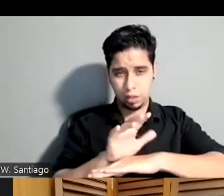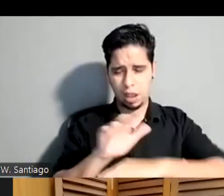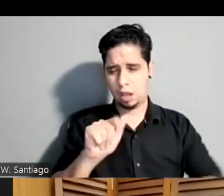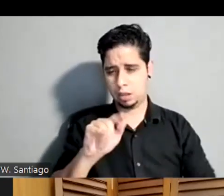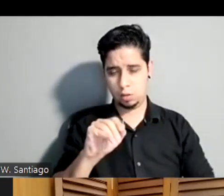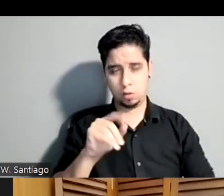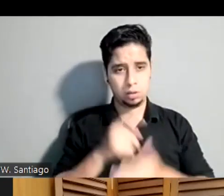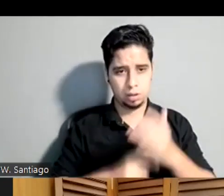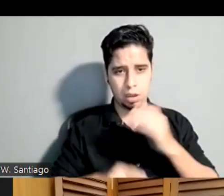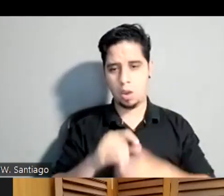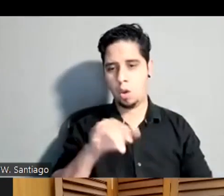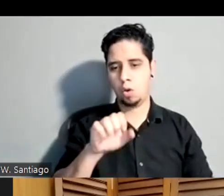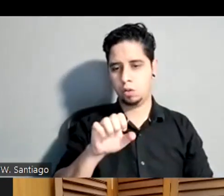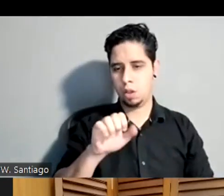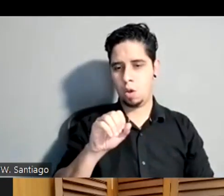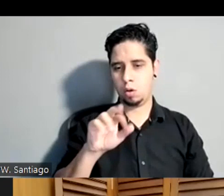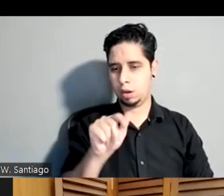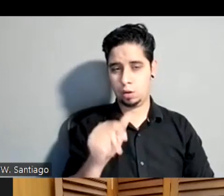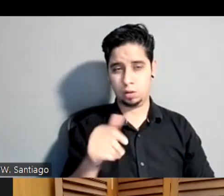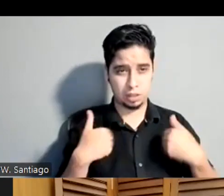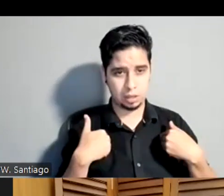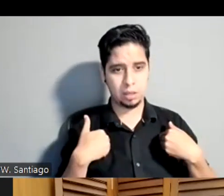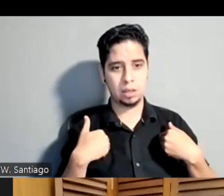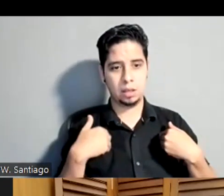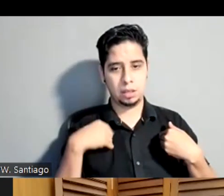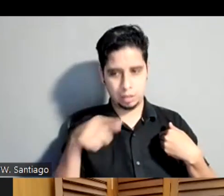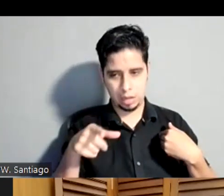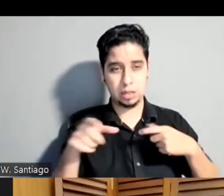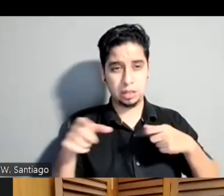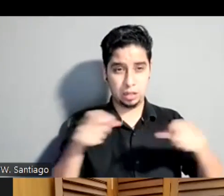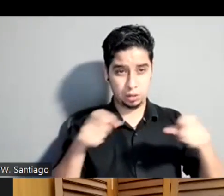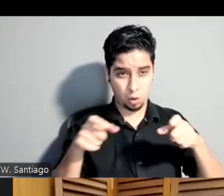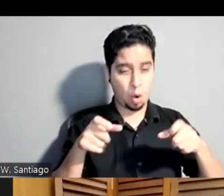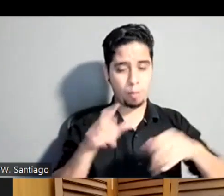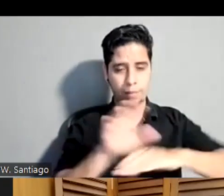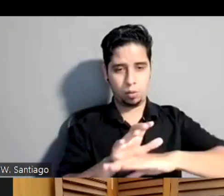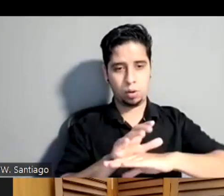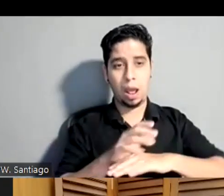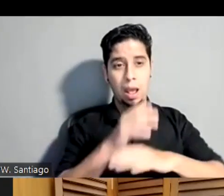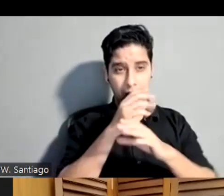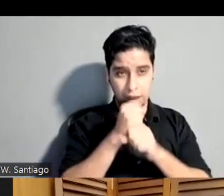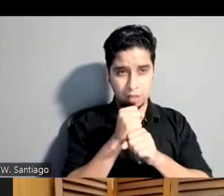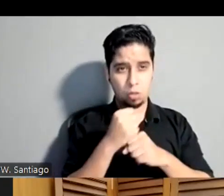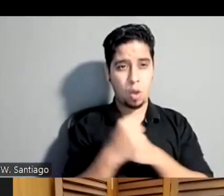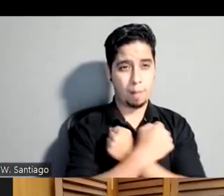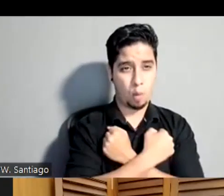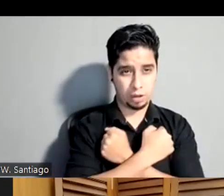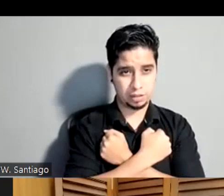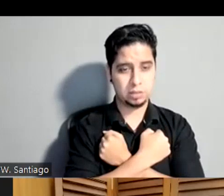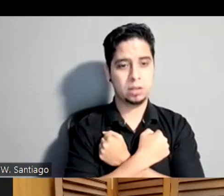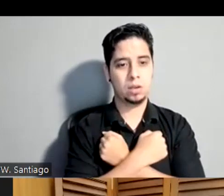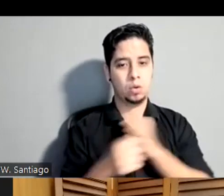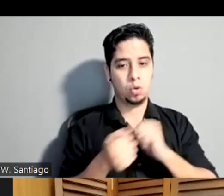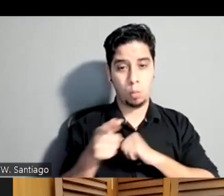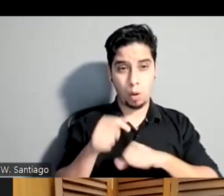dirigía, sí. Y José Urraca dirigió la película Callando Amores. Así okay. que... Como trabajaba en el Ateneo